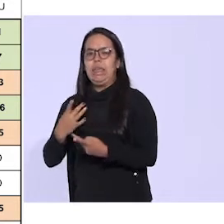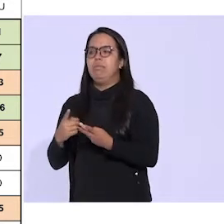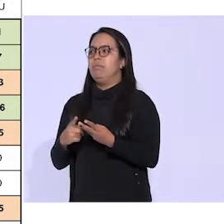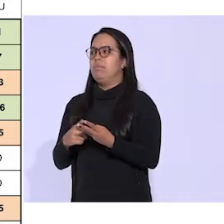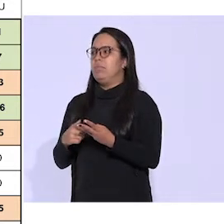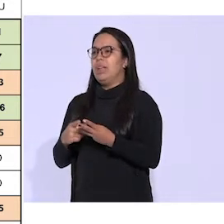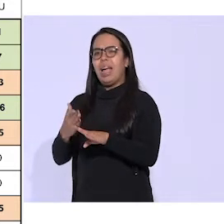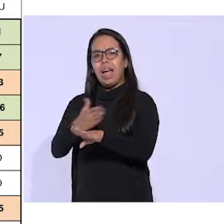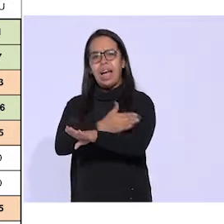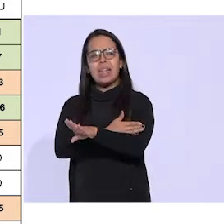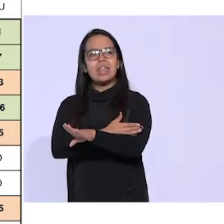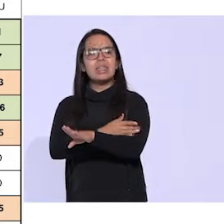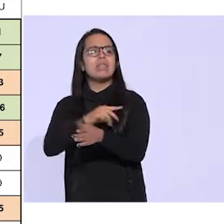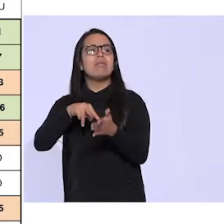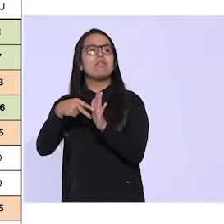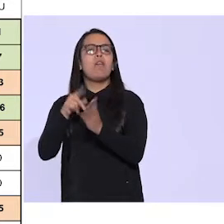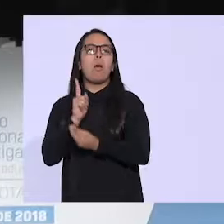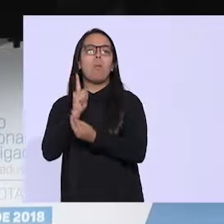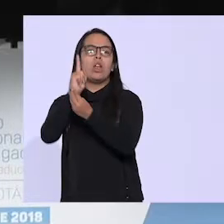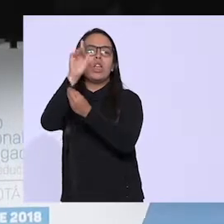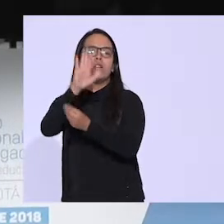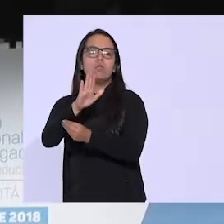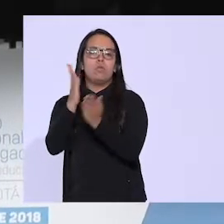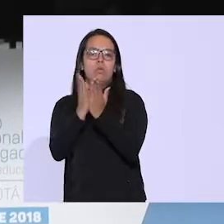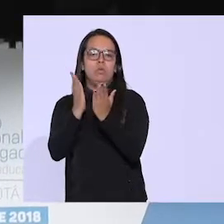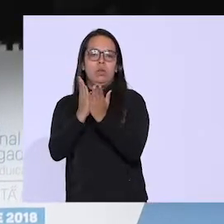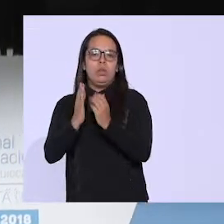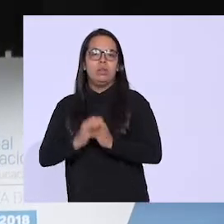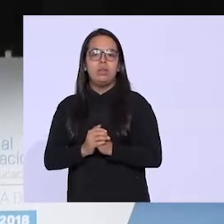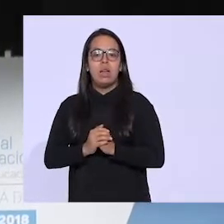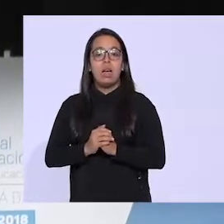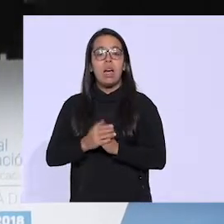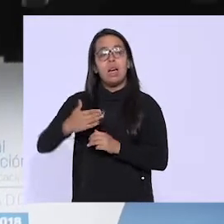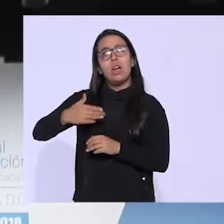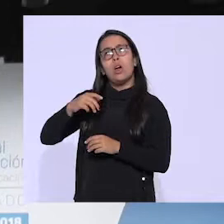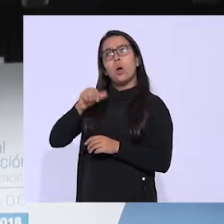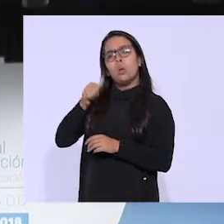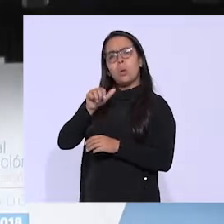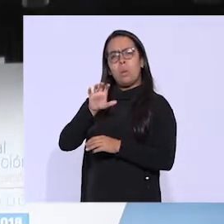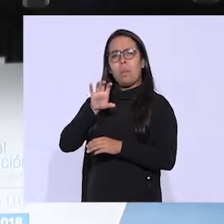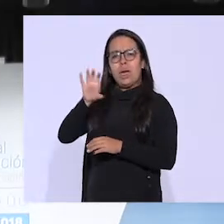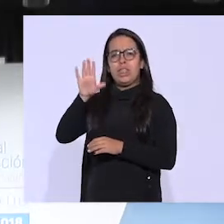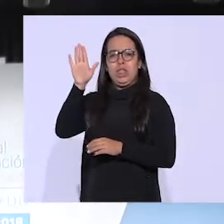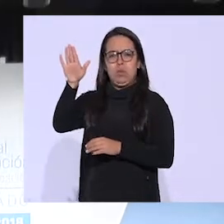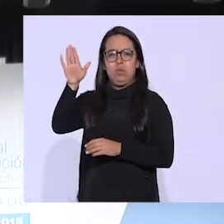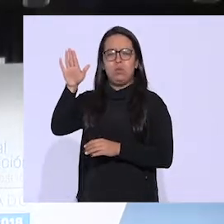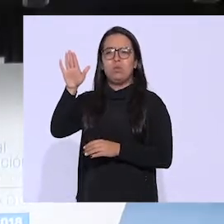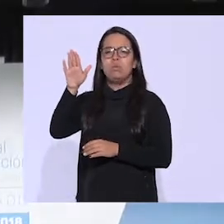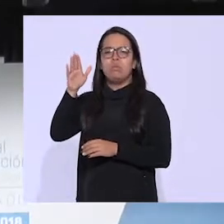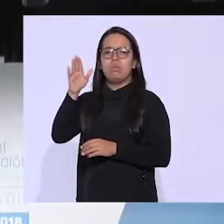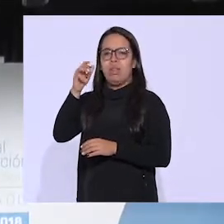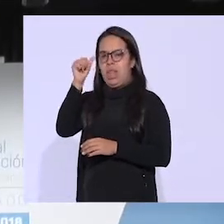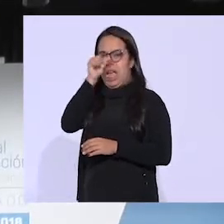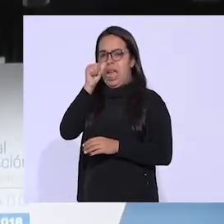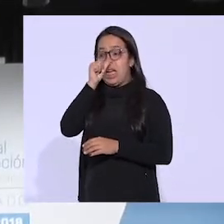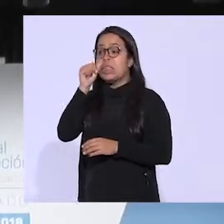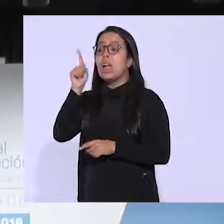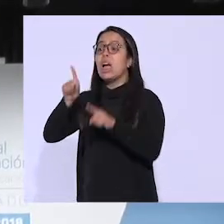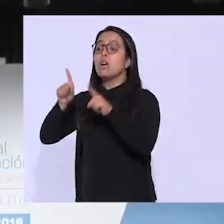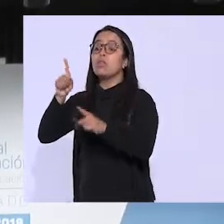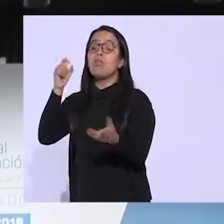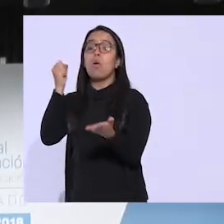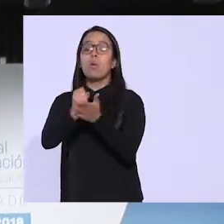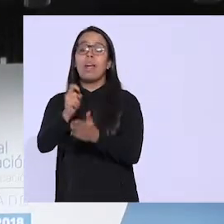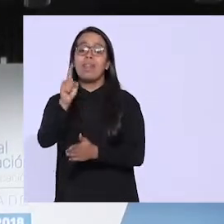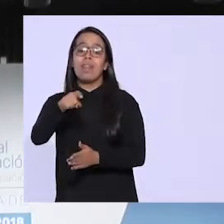que hablamos antes, son políticas educativas. En determinados países asiáticos, los profesores más cualificados están obligados a ir a